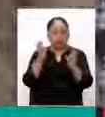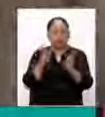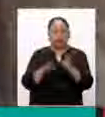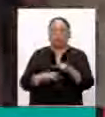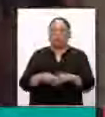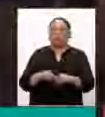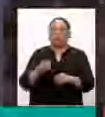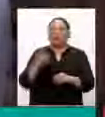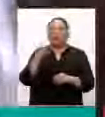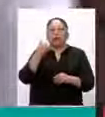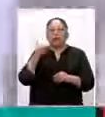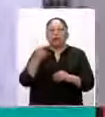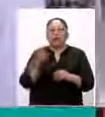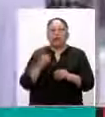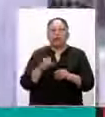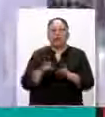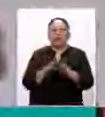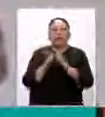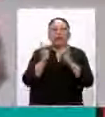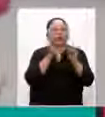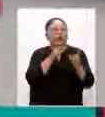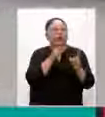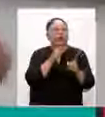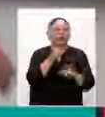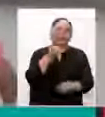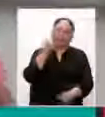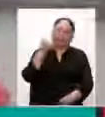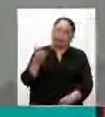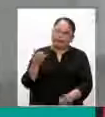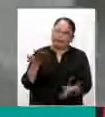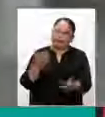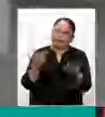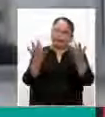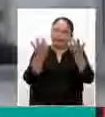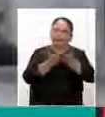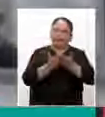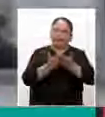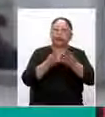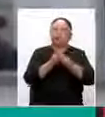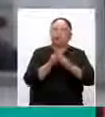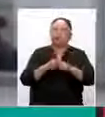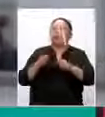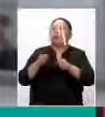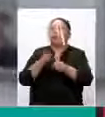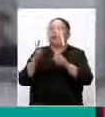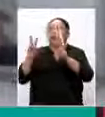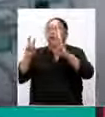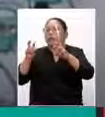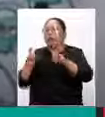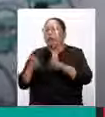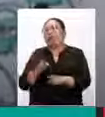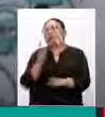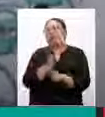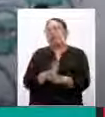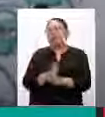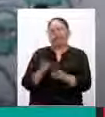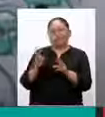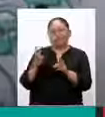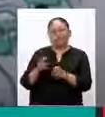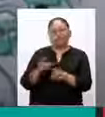ser la comunicación directa con la persona que está denunciando, y la segunda, la verificación de los hechos que está denunciando a través de las